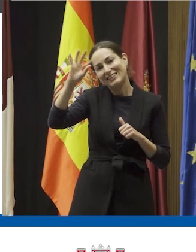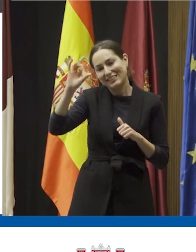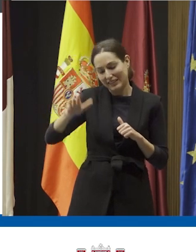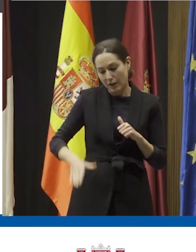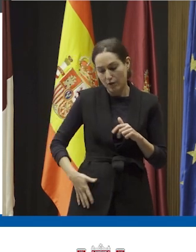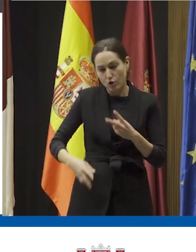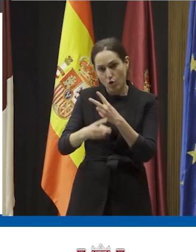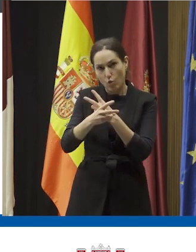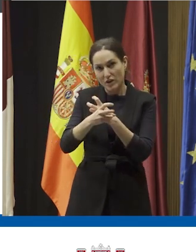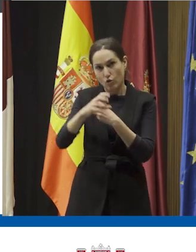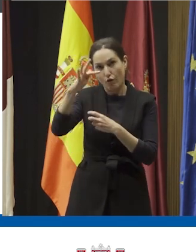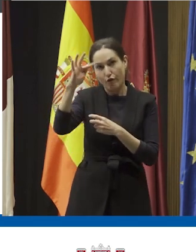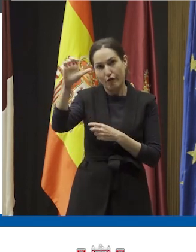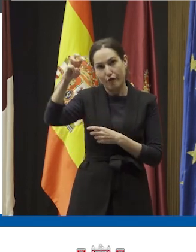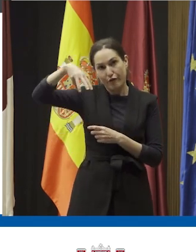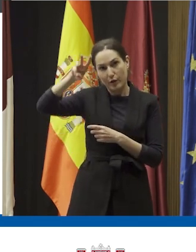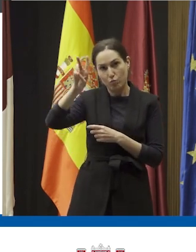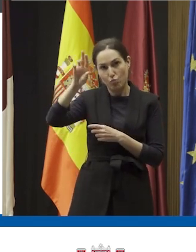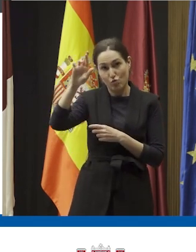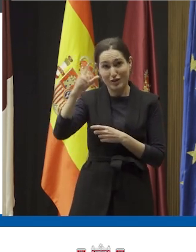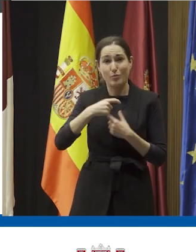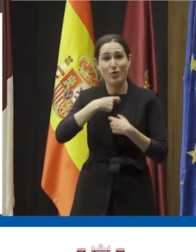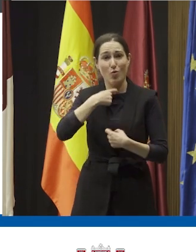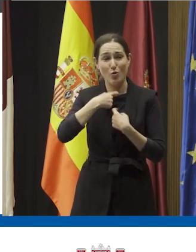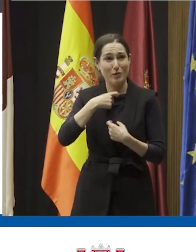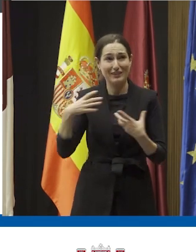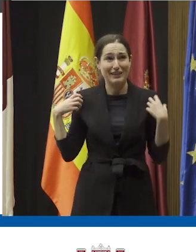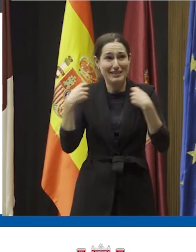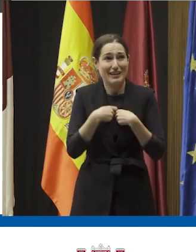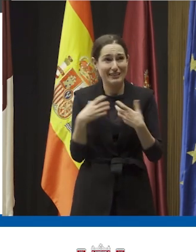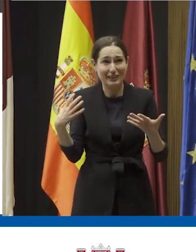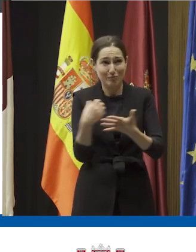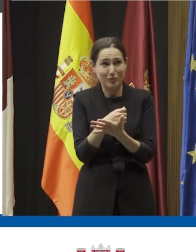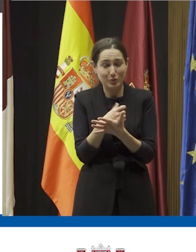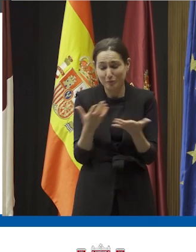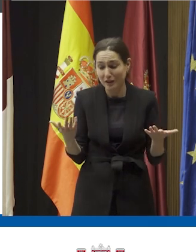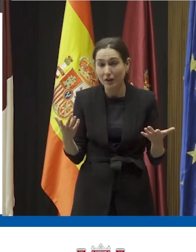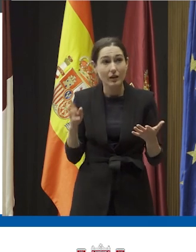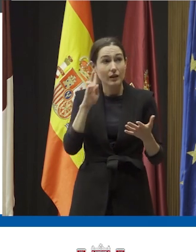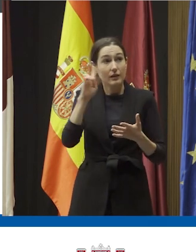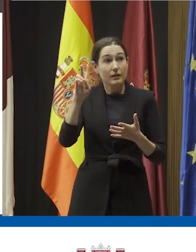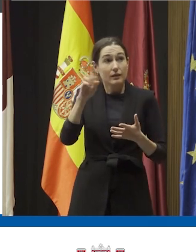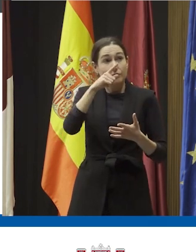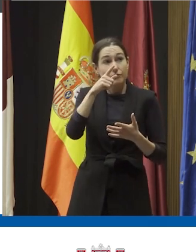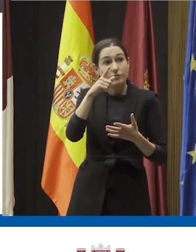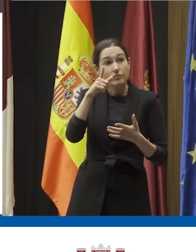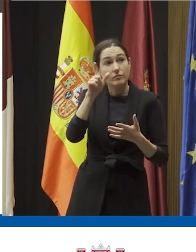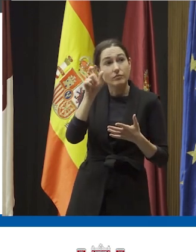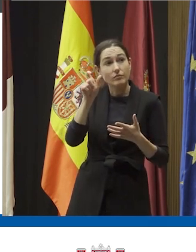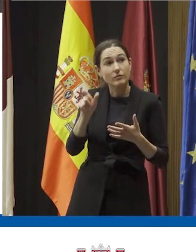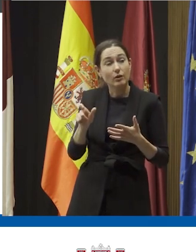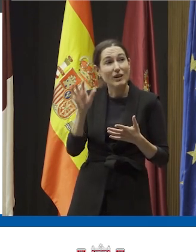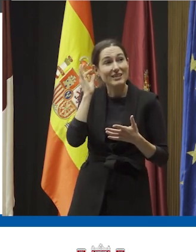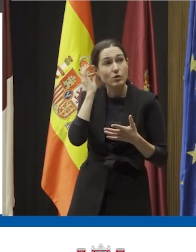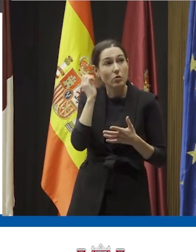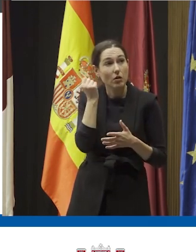problema como tal. Fíjense el horror de la cirugía de aquellos tiempos. Ven a esta señora que está ahí sentada. No quiere